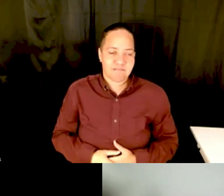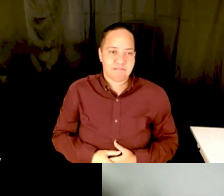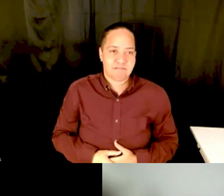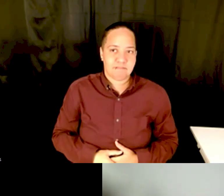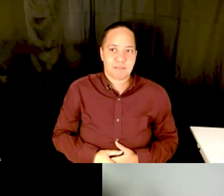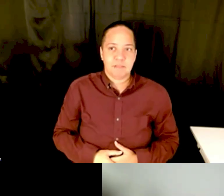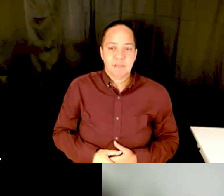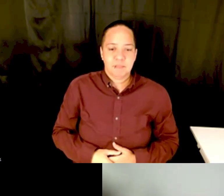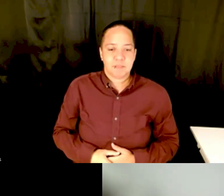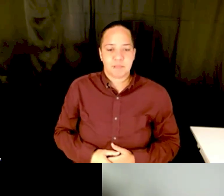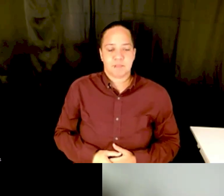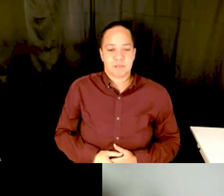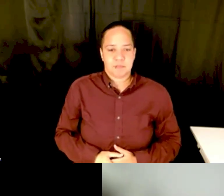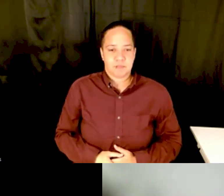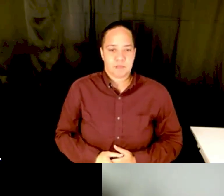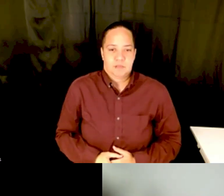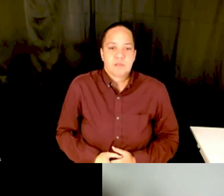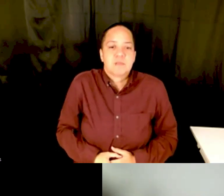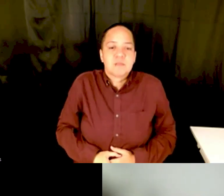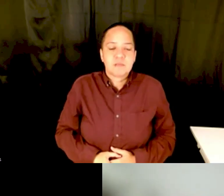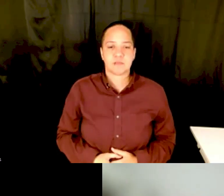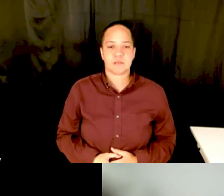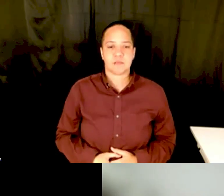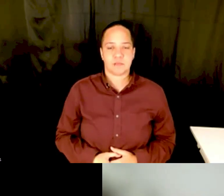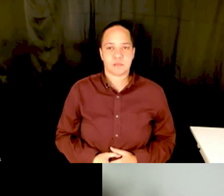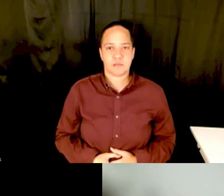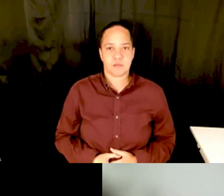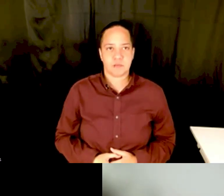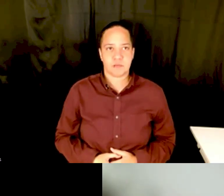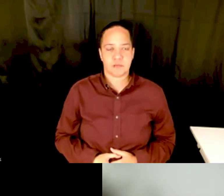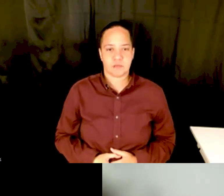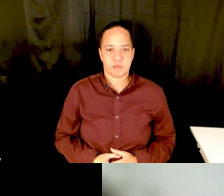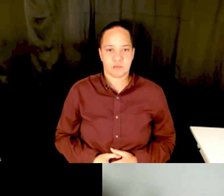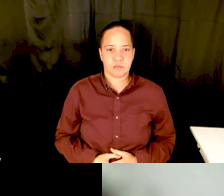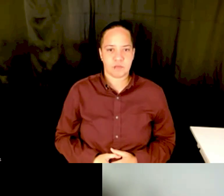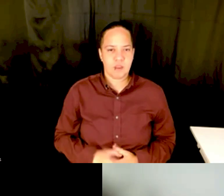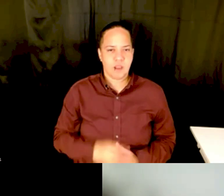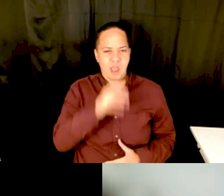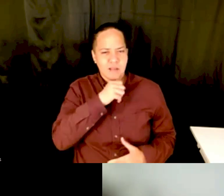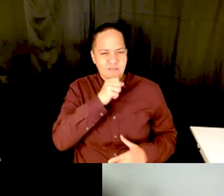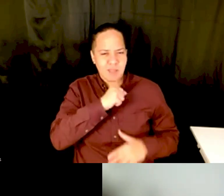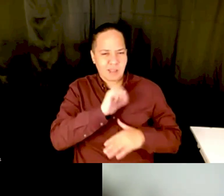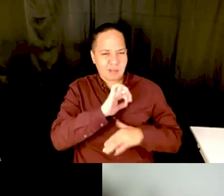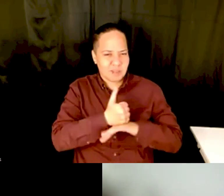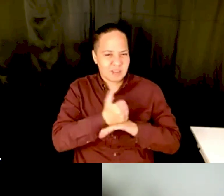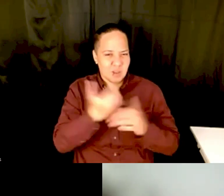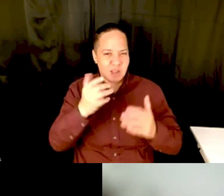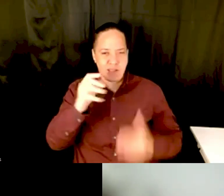Tenemos por aquí otra de las preguntas. ¿Desde qué edad se diagnostica la esquizofrenia?